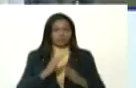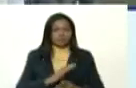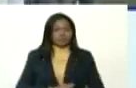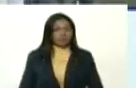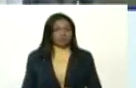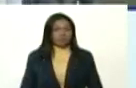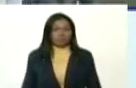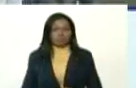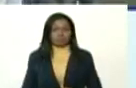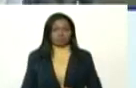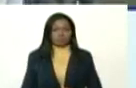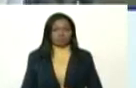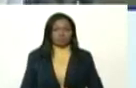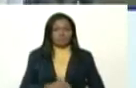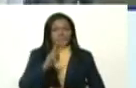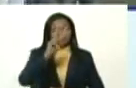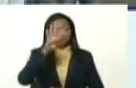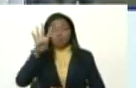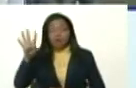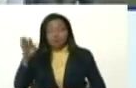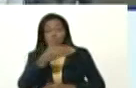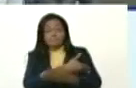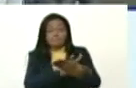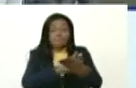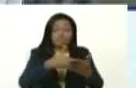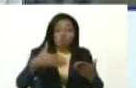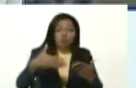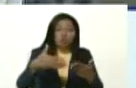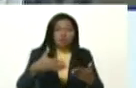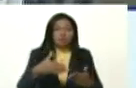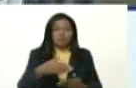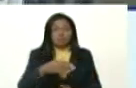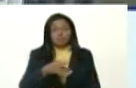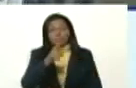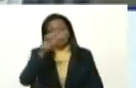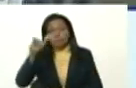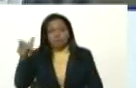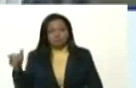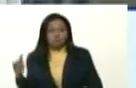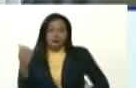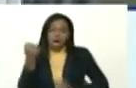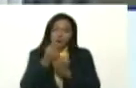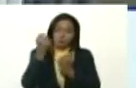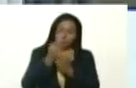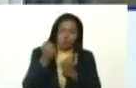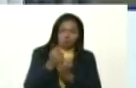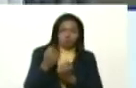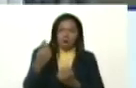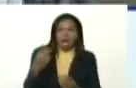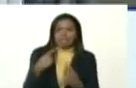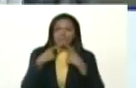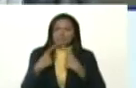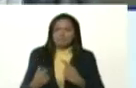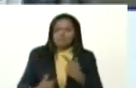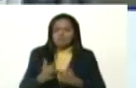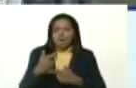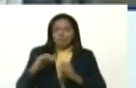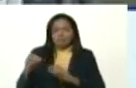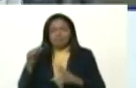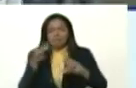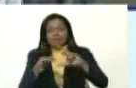estamos apoyando 24 millones de compatriotas, de personas, de ciudadanos y